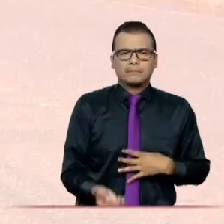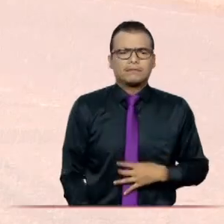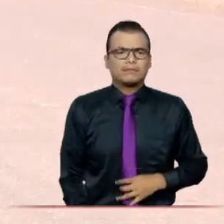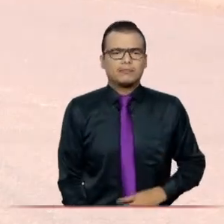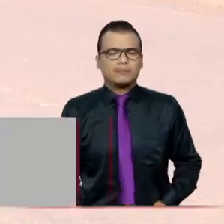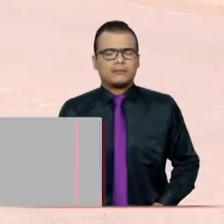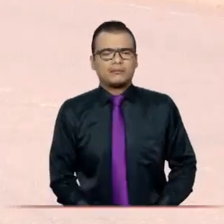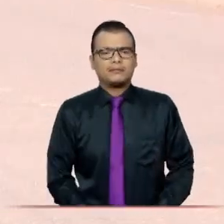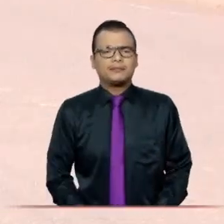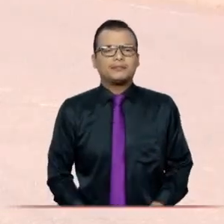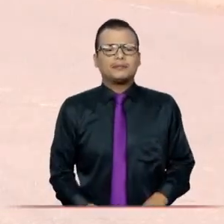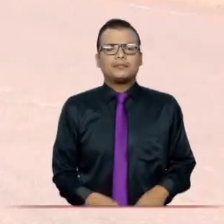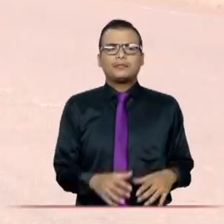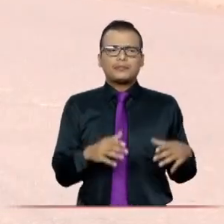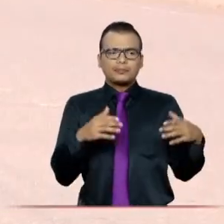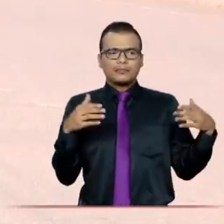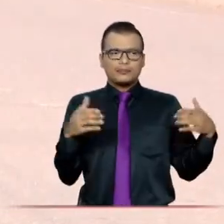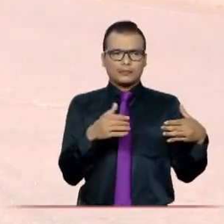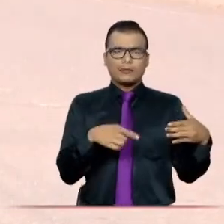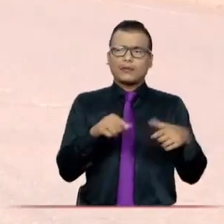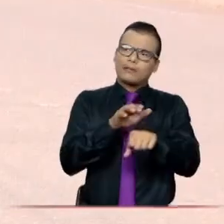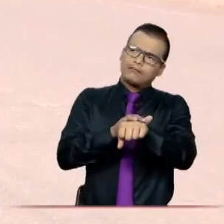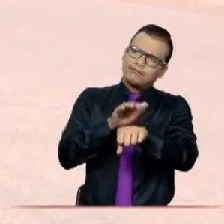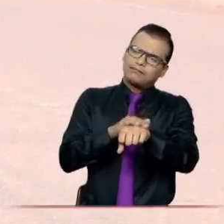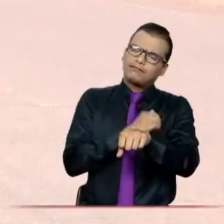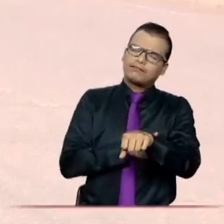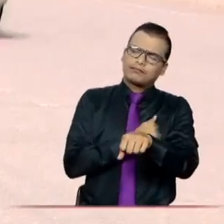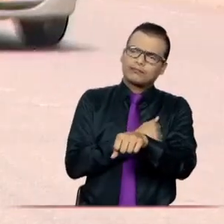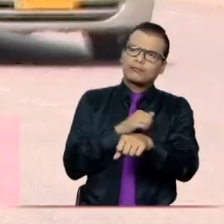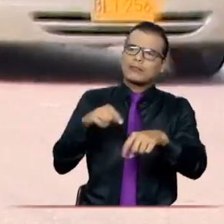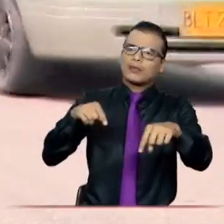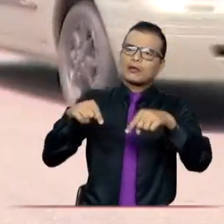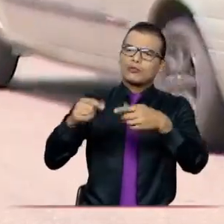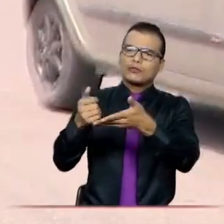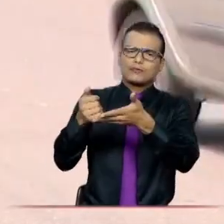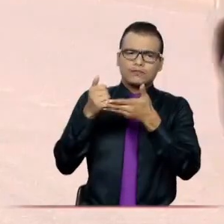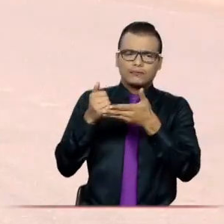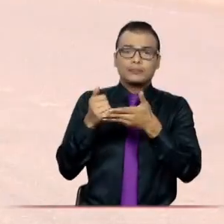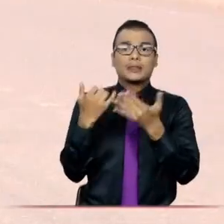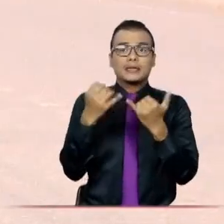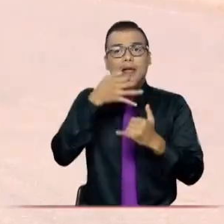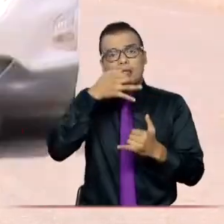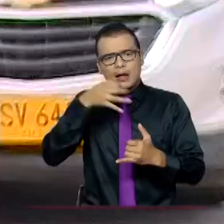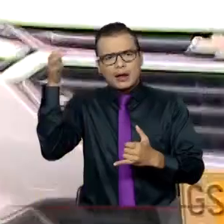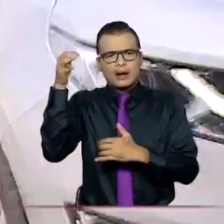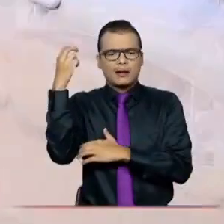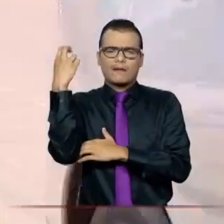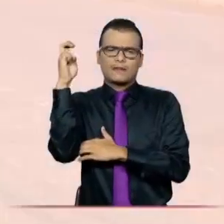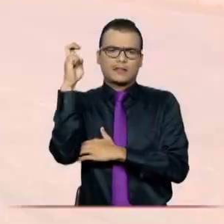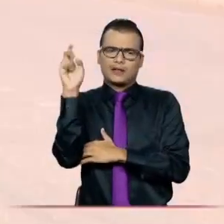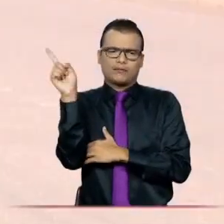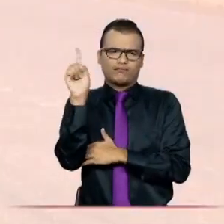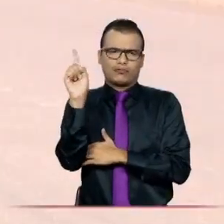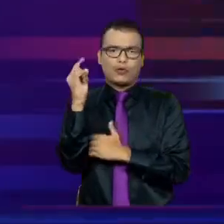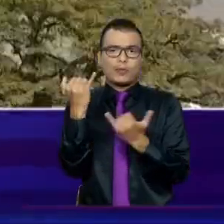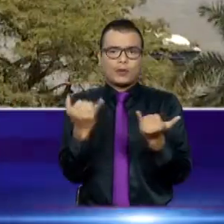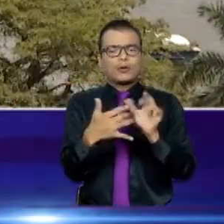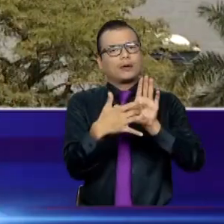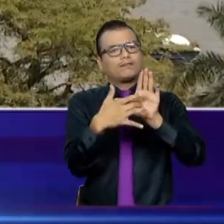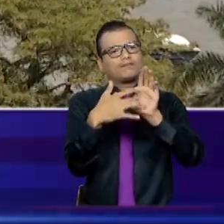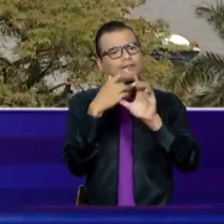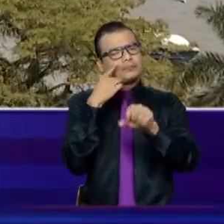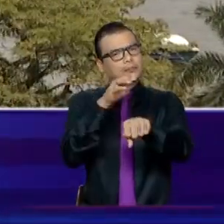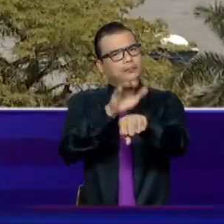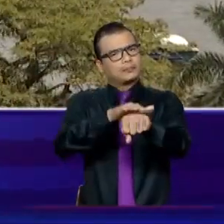Buenas tardes. Han solicitado apoyo de las autoridades, no han hecho denuncias ante la fiscalía, pero sí han dado a conocer de manera pública la